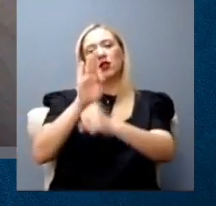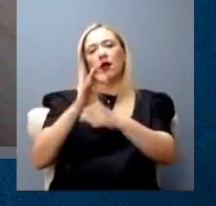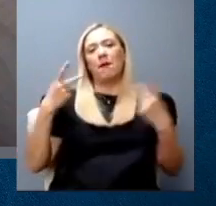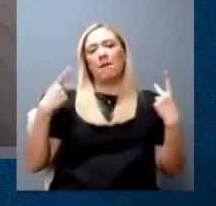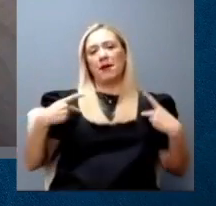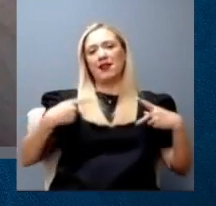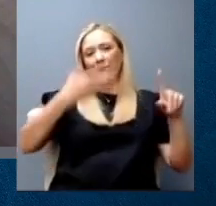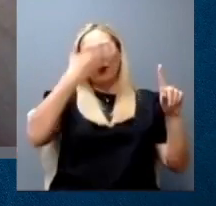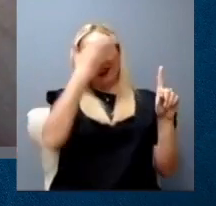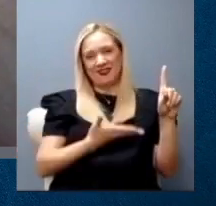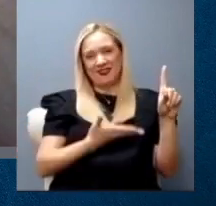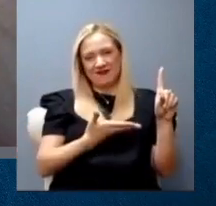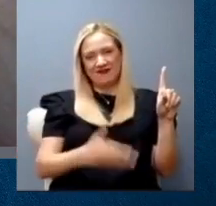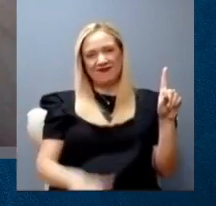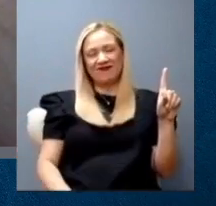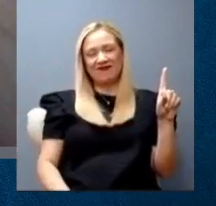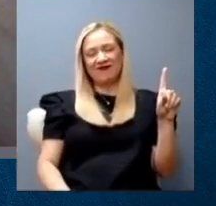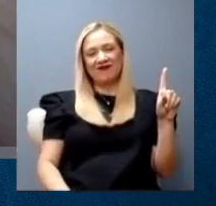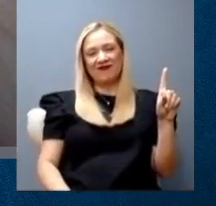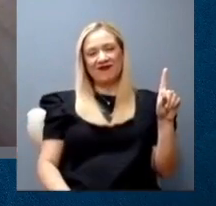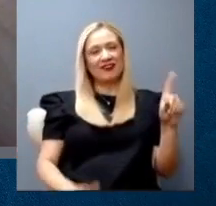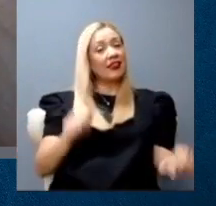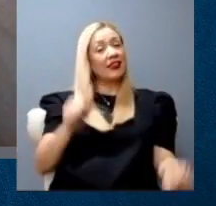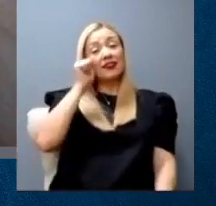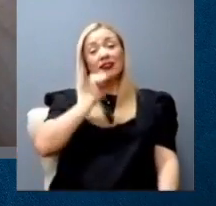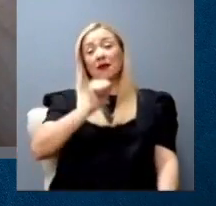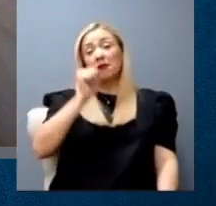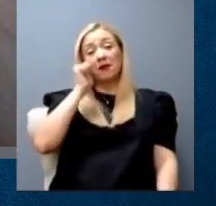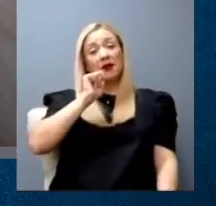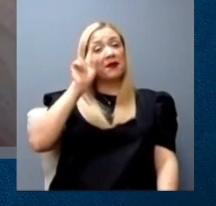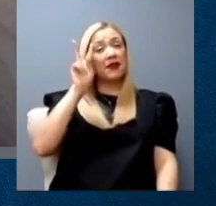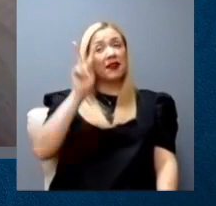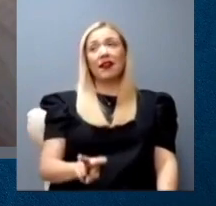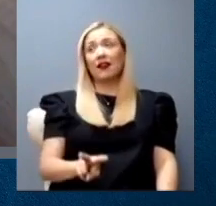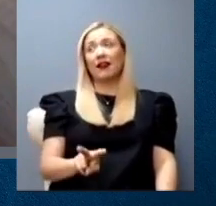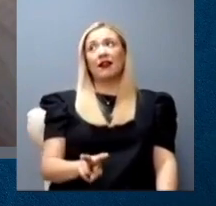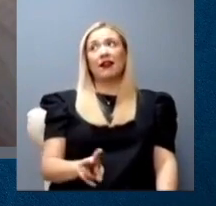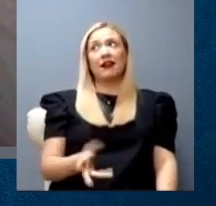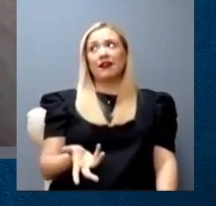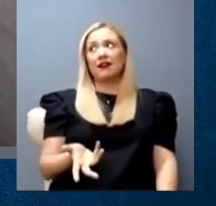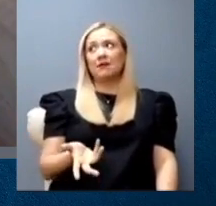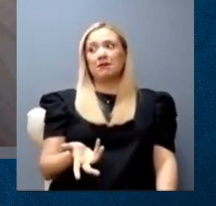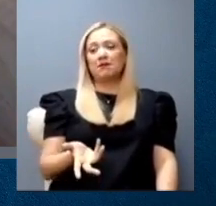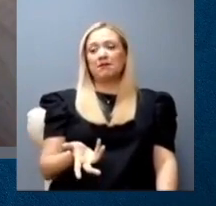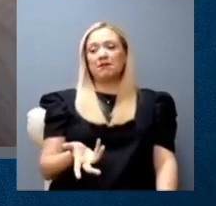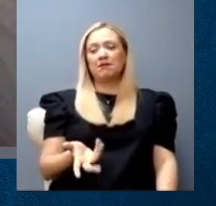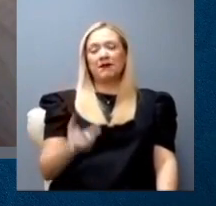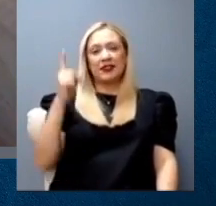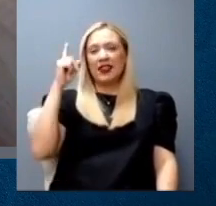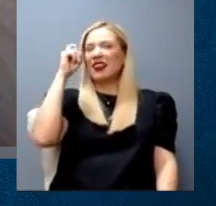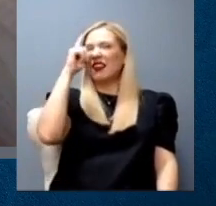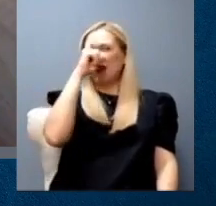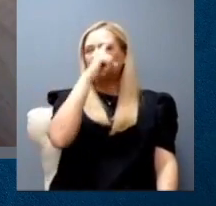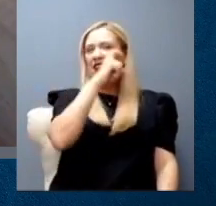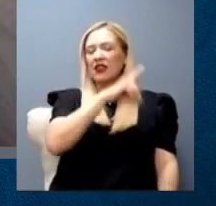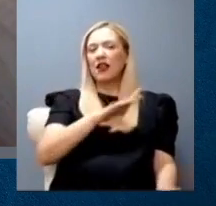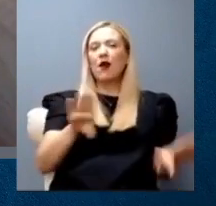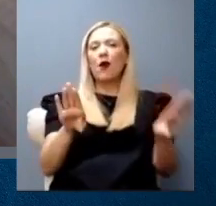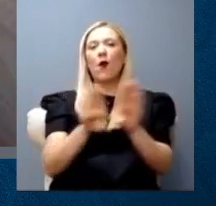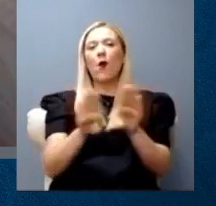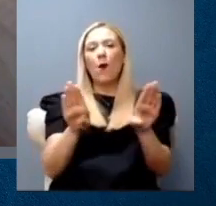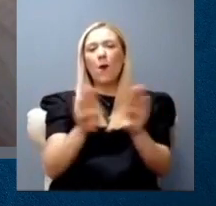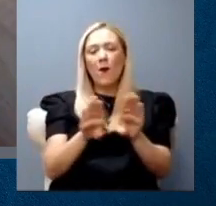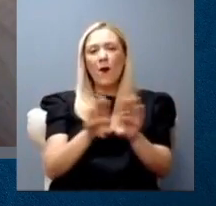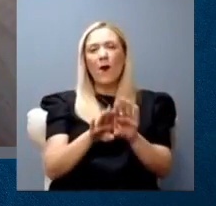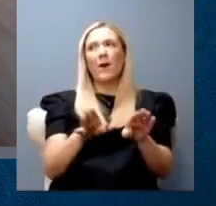persona. Entonces, siempre ha sido un poco, digamos, complejo la manera en cómo se recibe